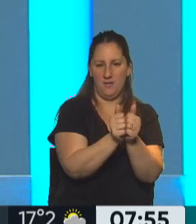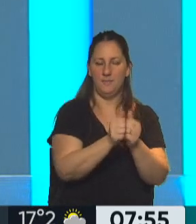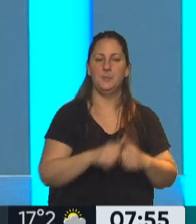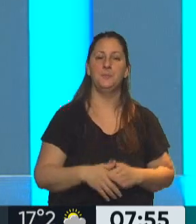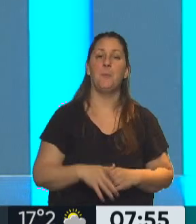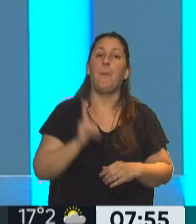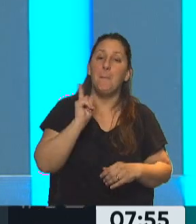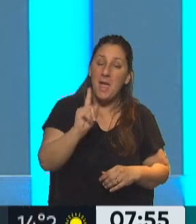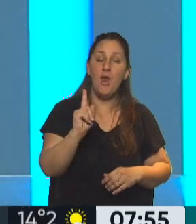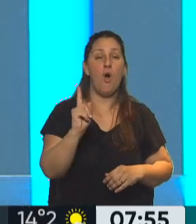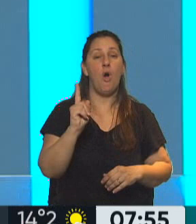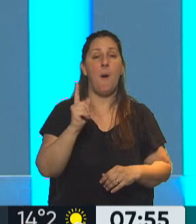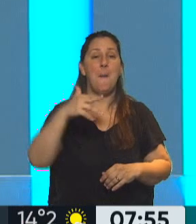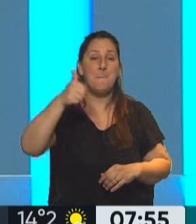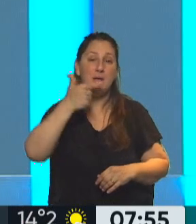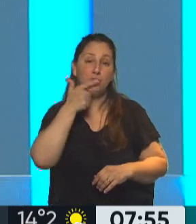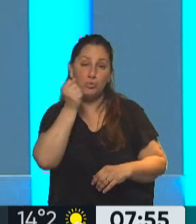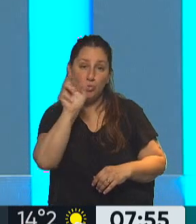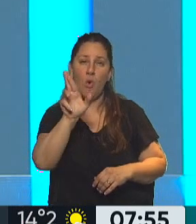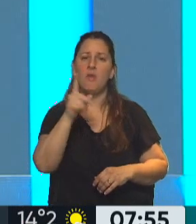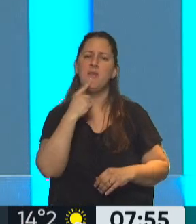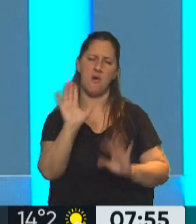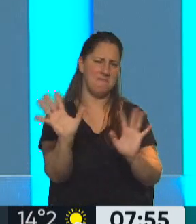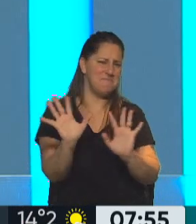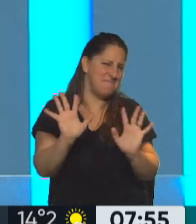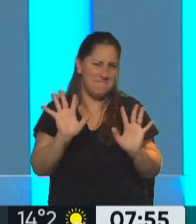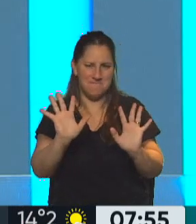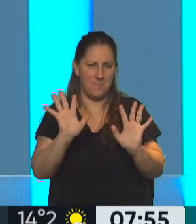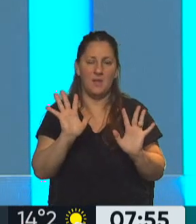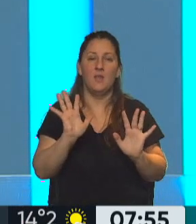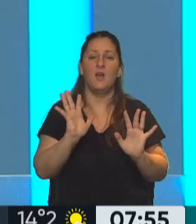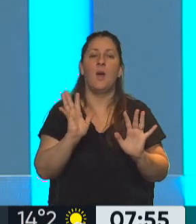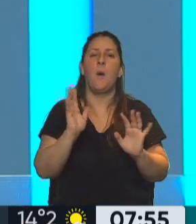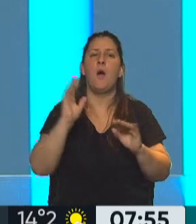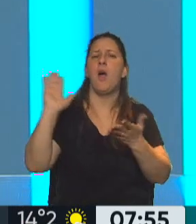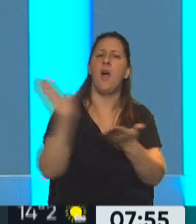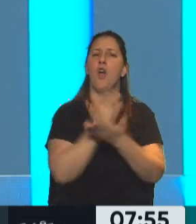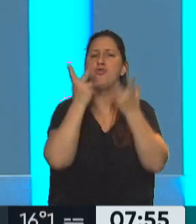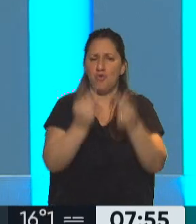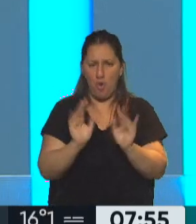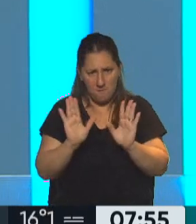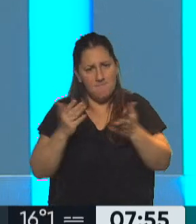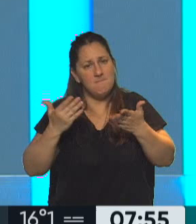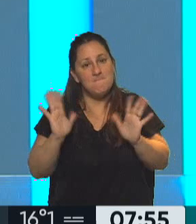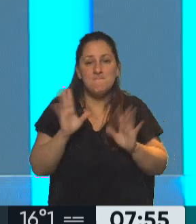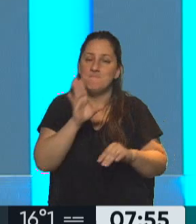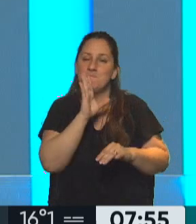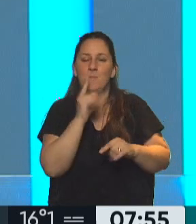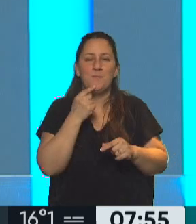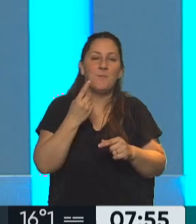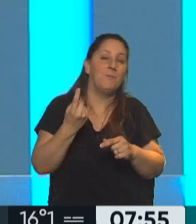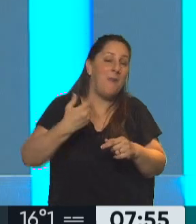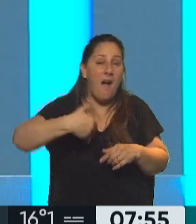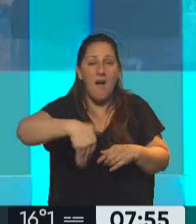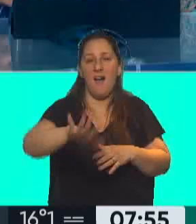de Fórmula pero lo cierto es que el propio mansur dejó en standby estas posibilidades no la descartó Pero bueno evidentemente la decisión se